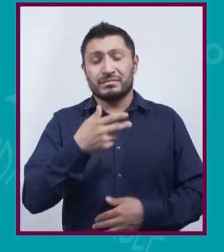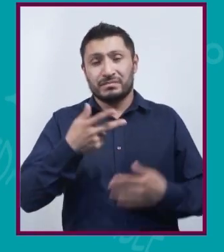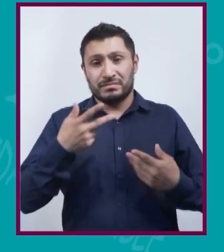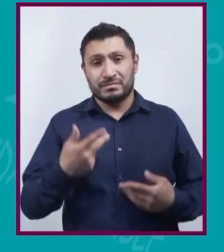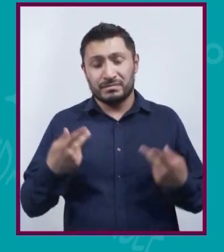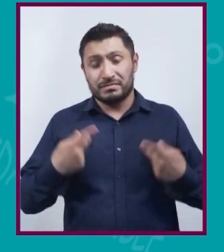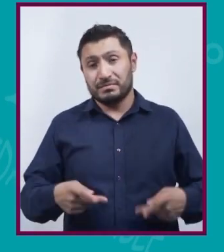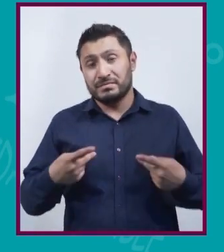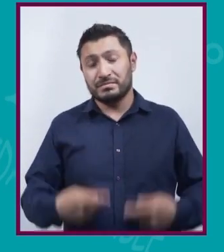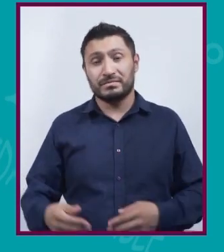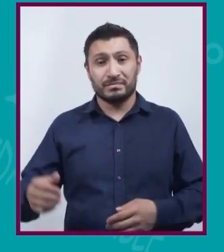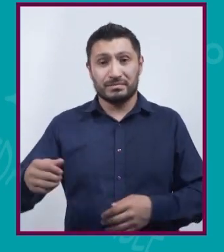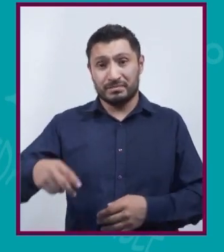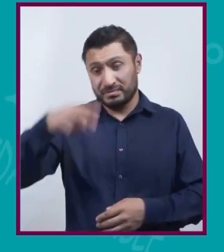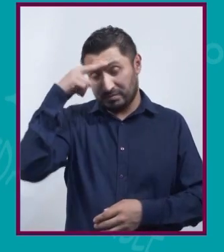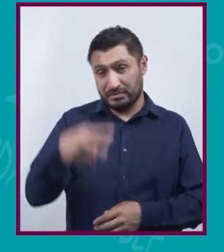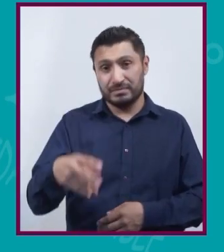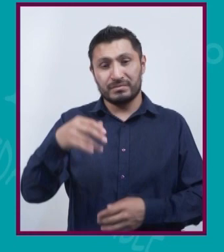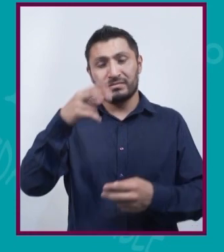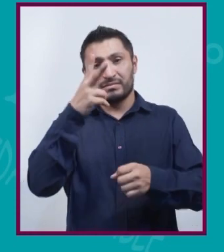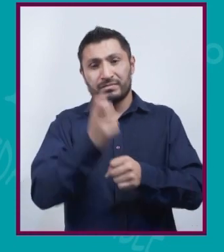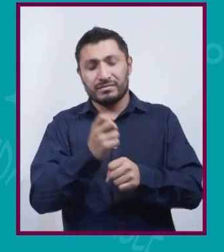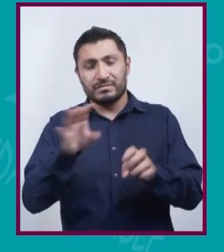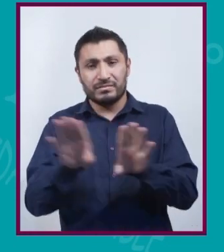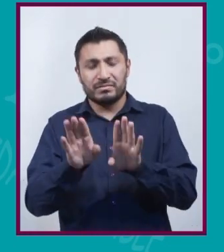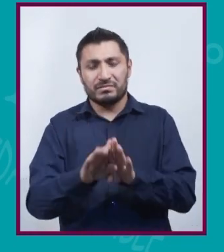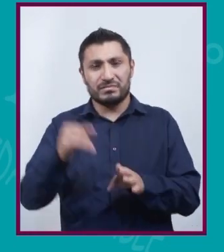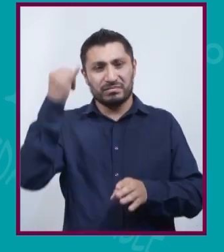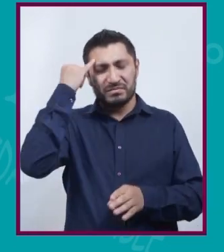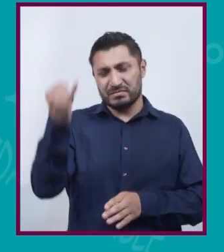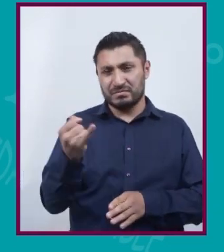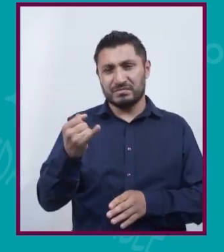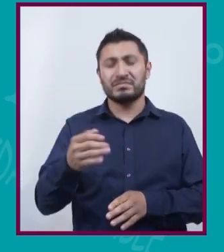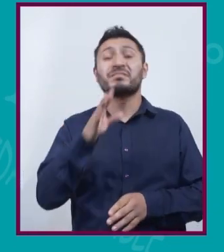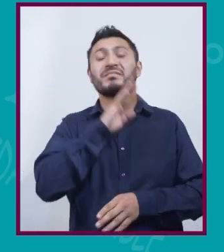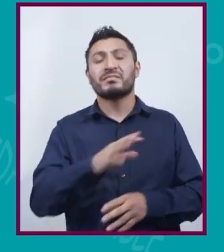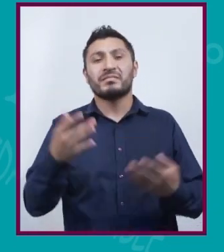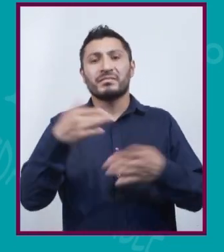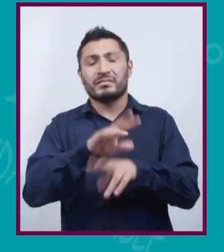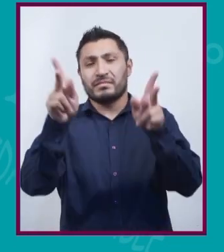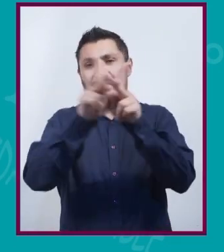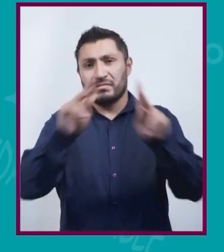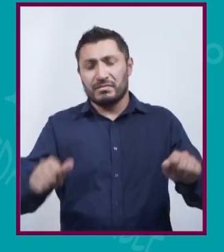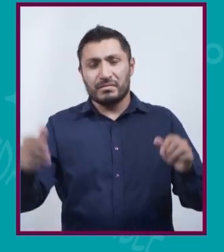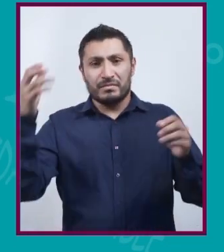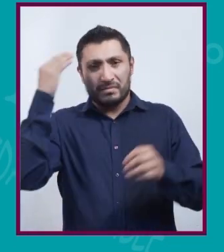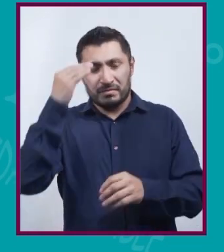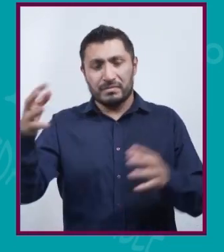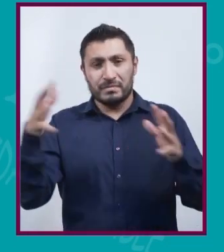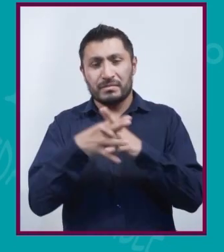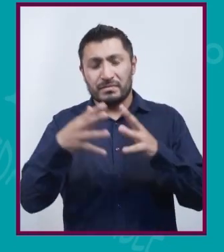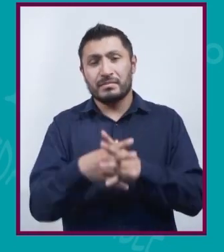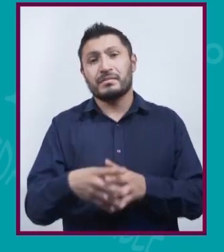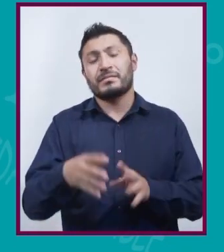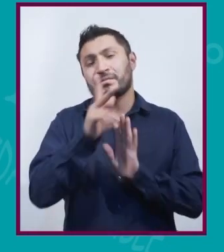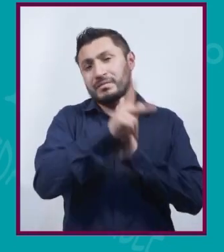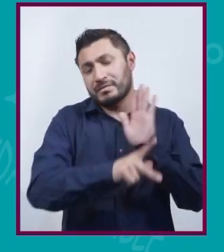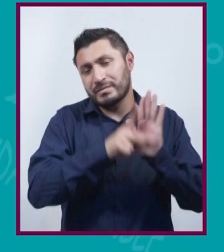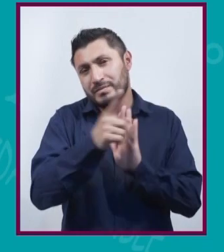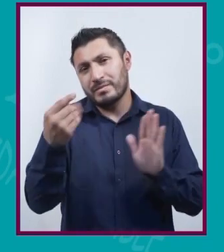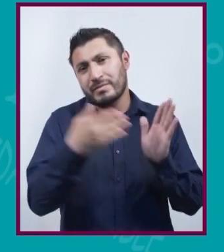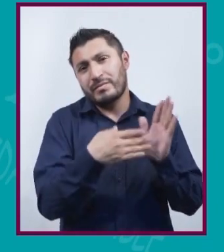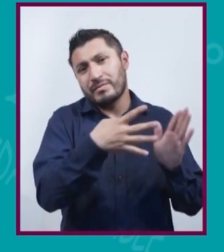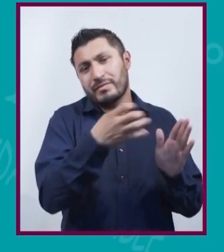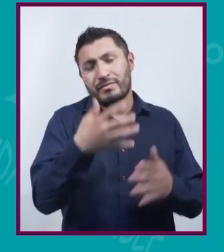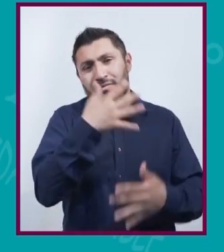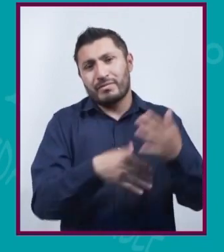héroes a los miembros del Ku Klux Klan, y la segunda de tener una visión ingenua sobre la paz mundial en tiempos de guerra, pues las obras se filmaron